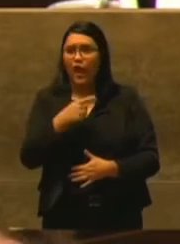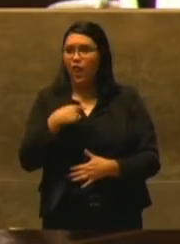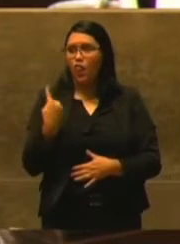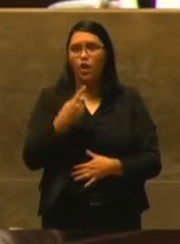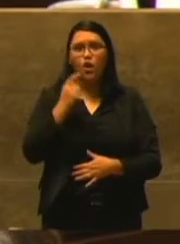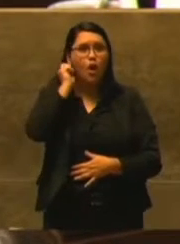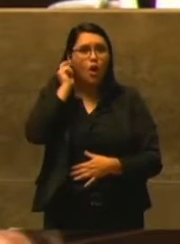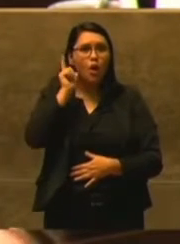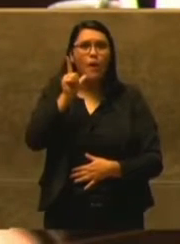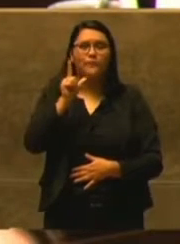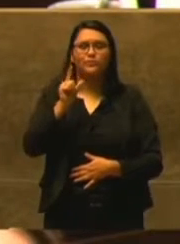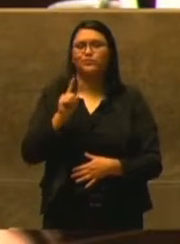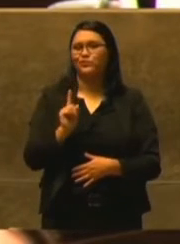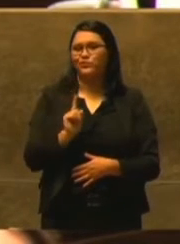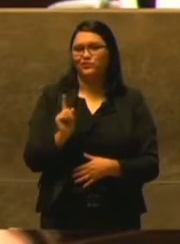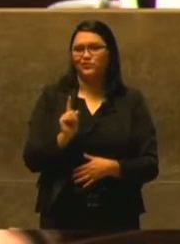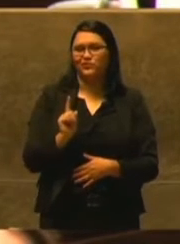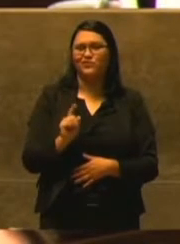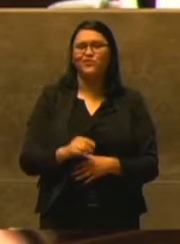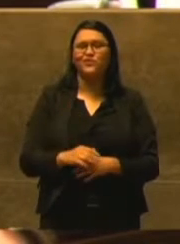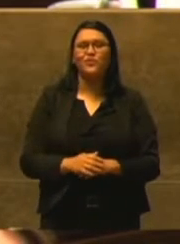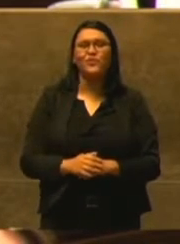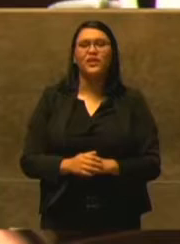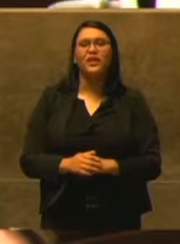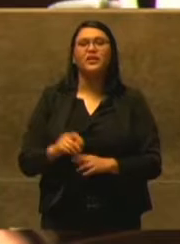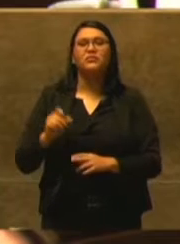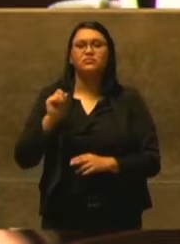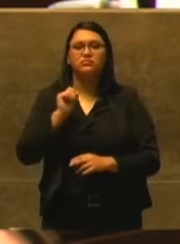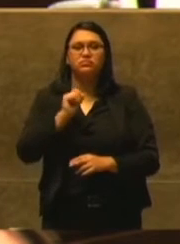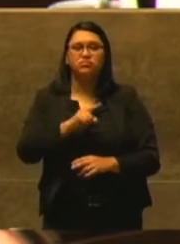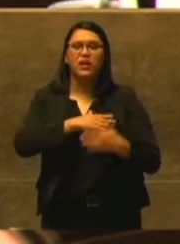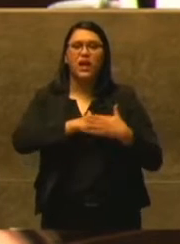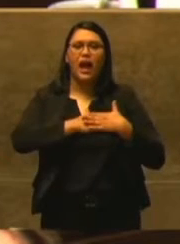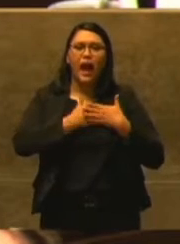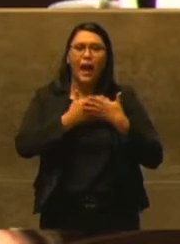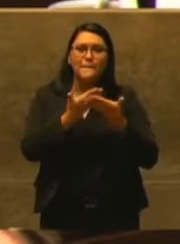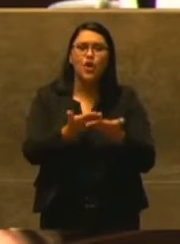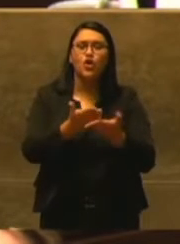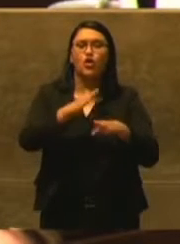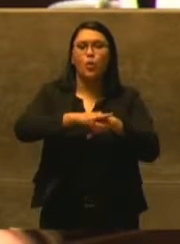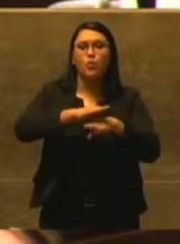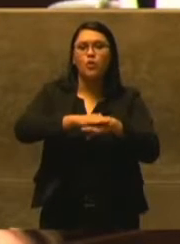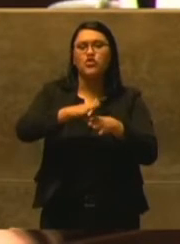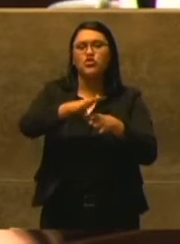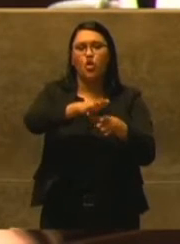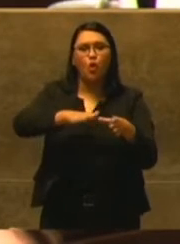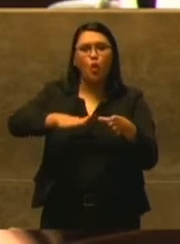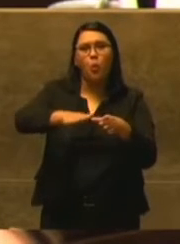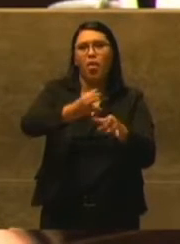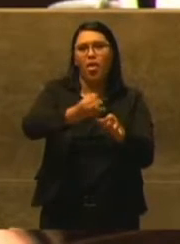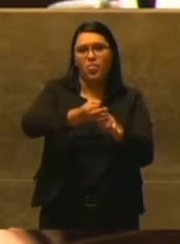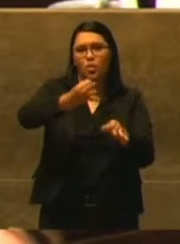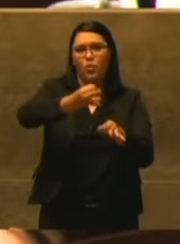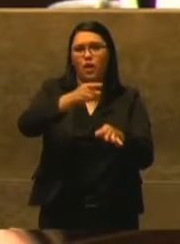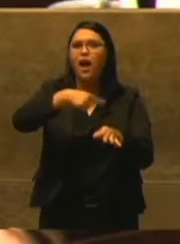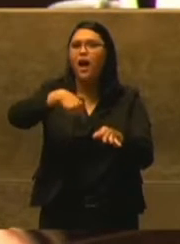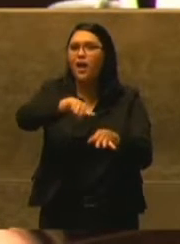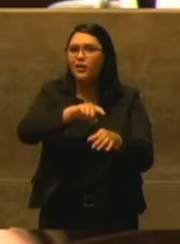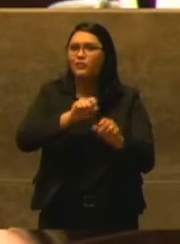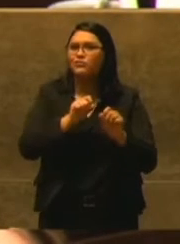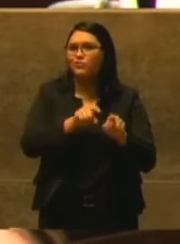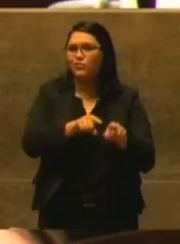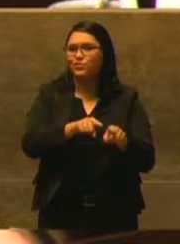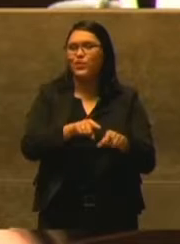nuestro, de ninguno de nosotros, es producto del amor y del compromiso de toda una comunidad educativa, de